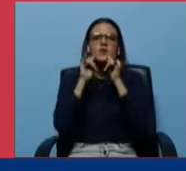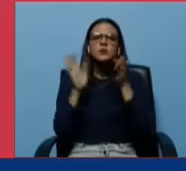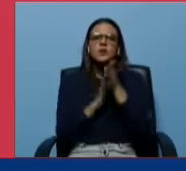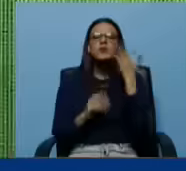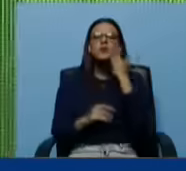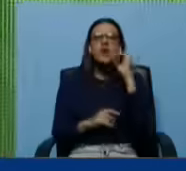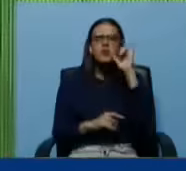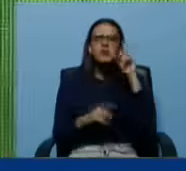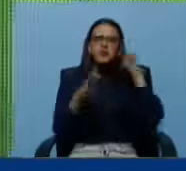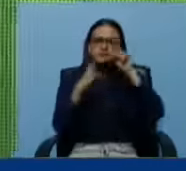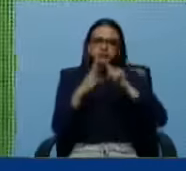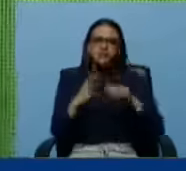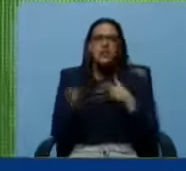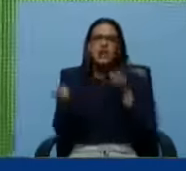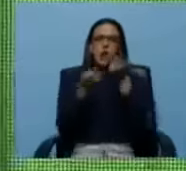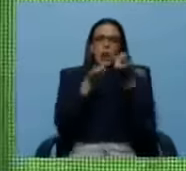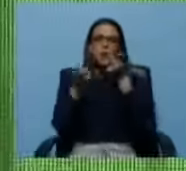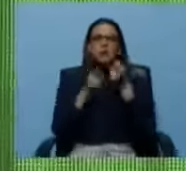en el mundo.